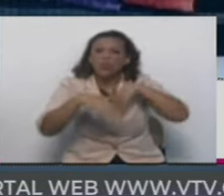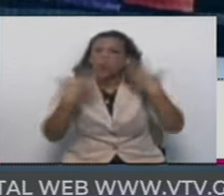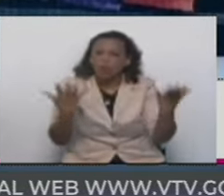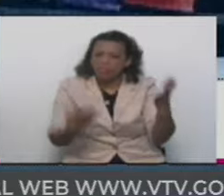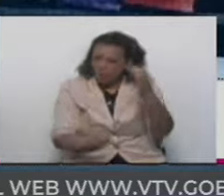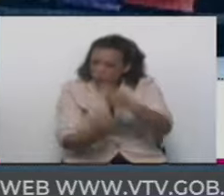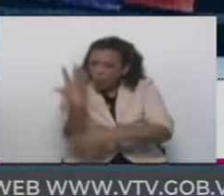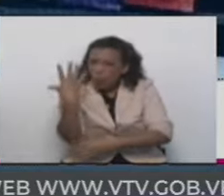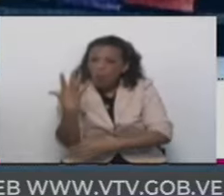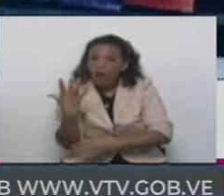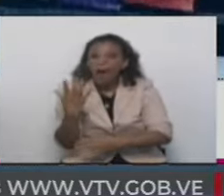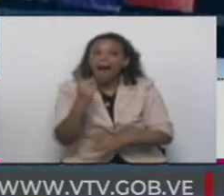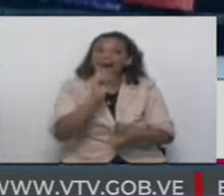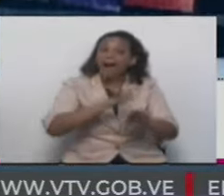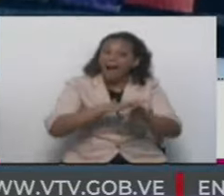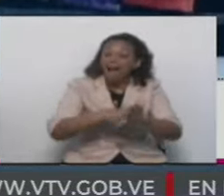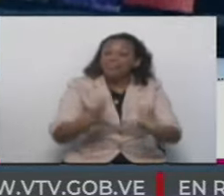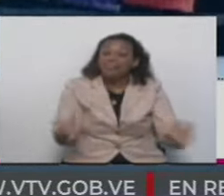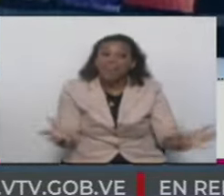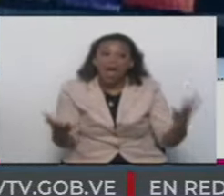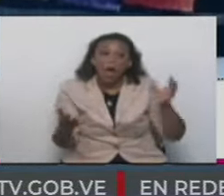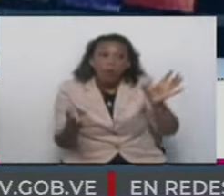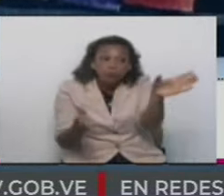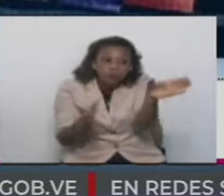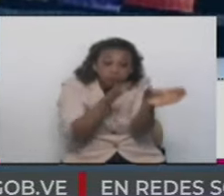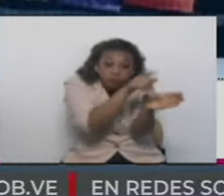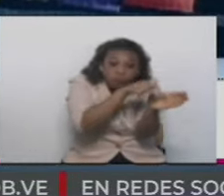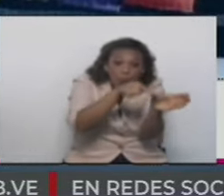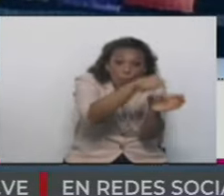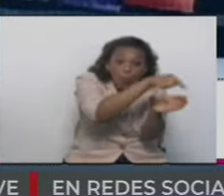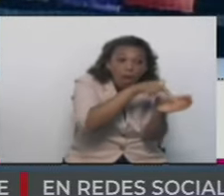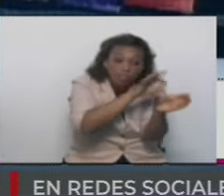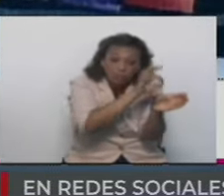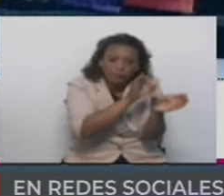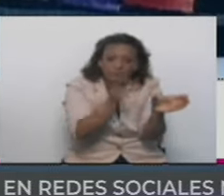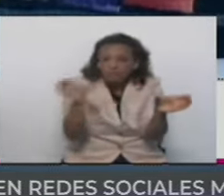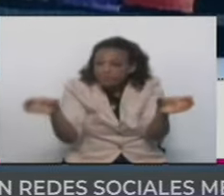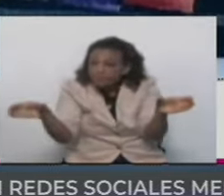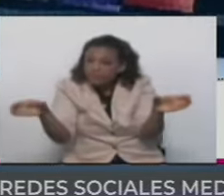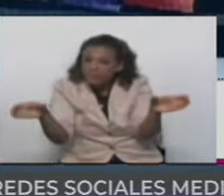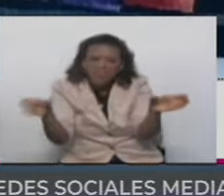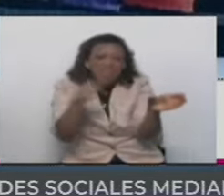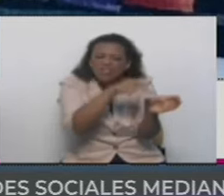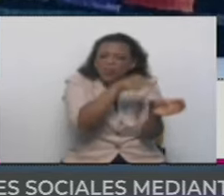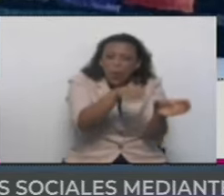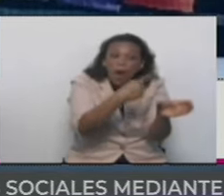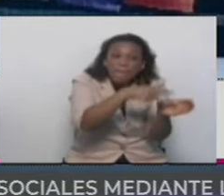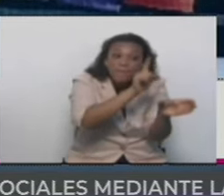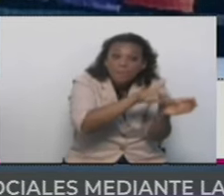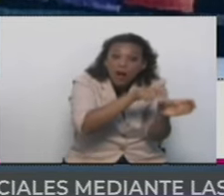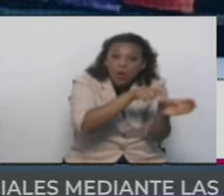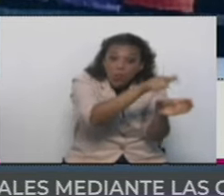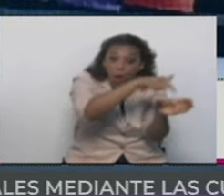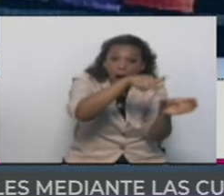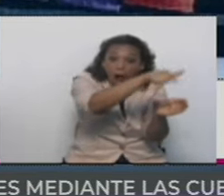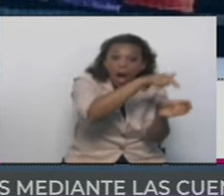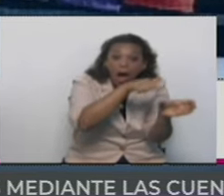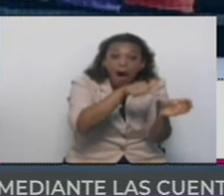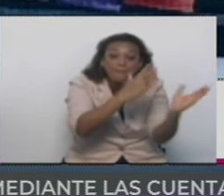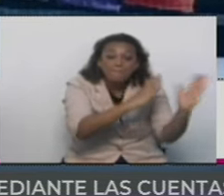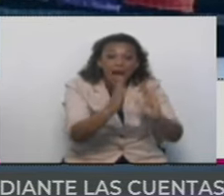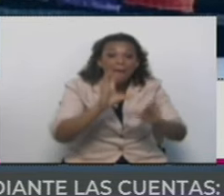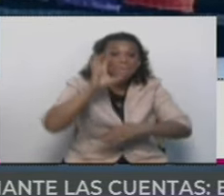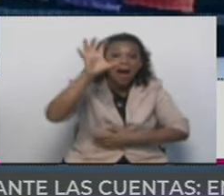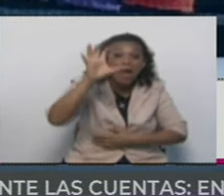De la fusión de varios instrumentos. En primer lugar, el plan de la